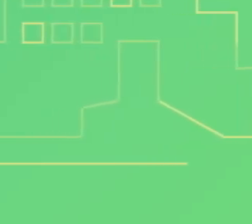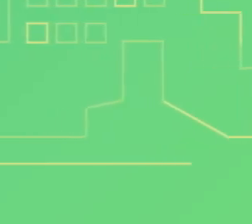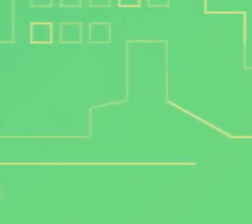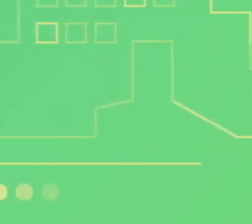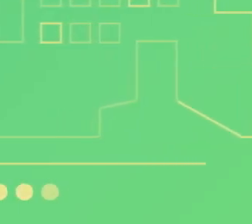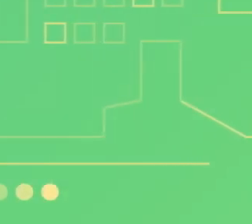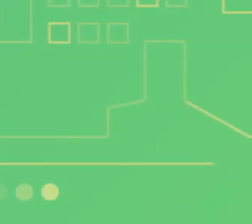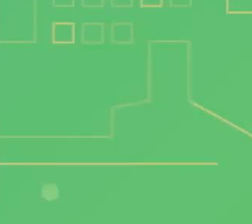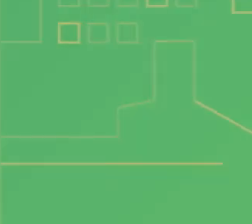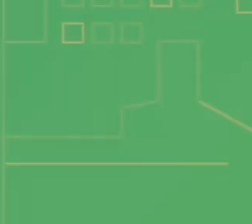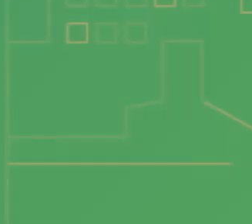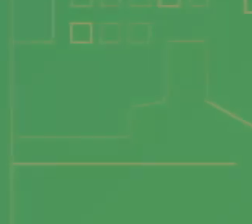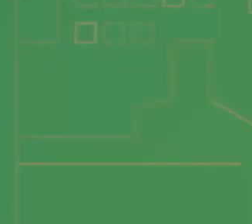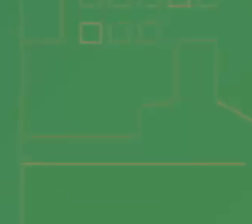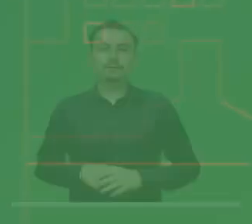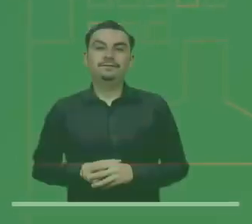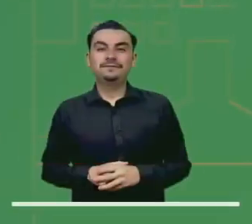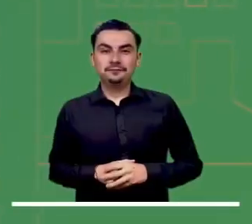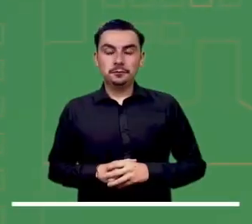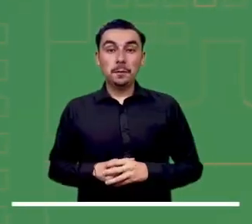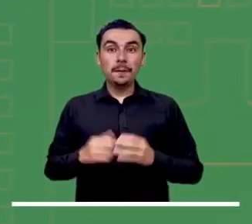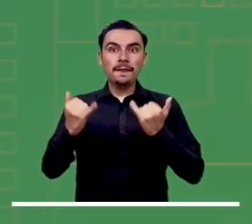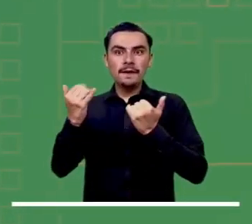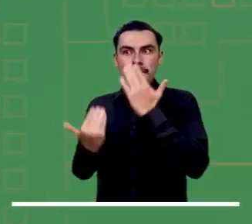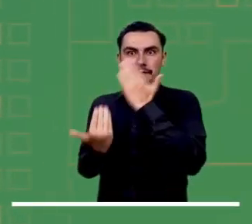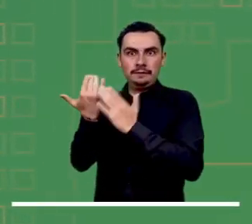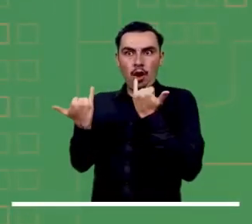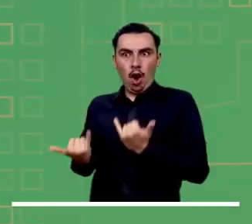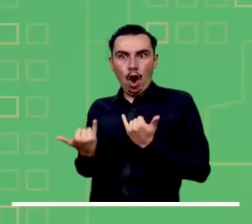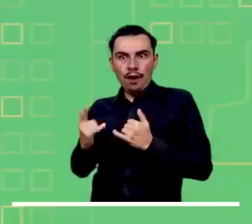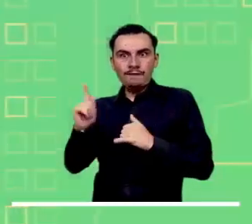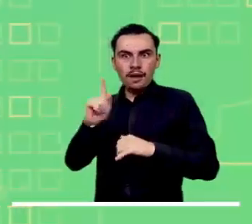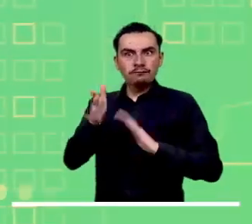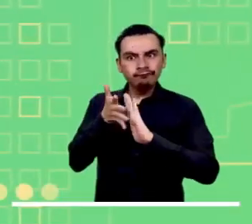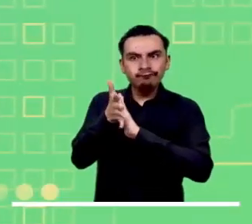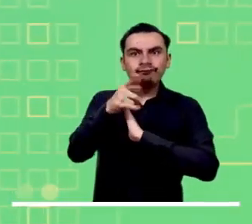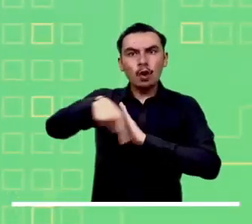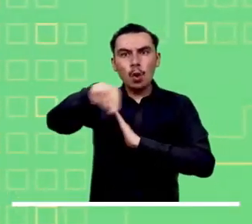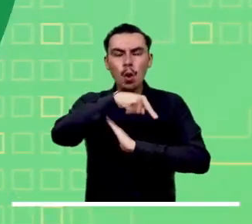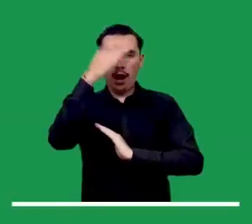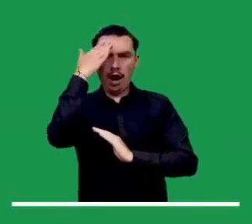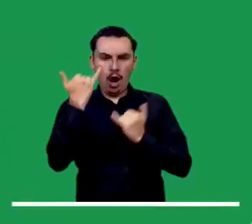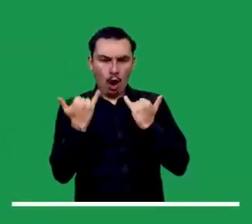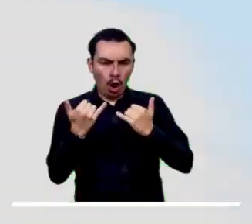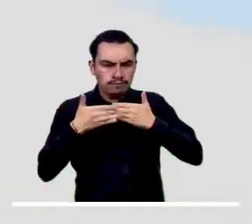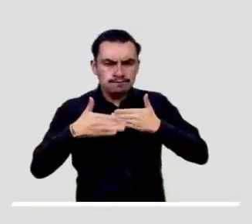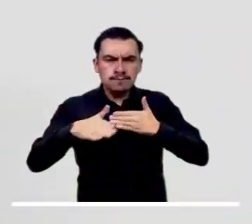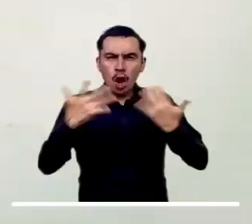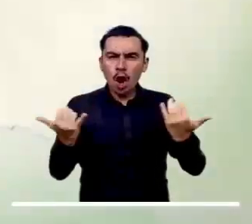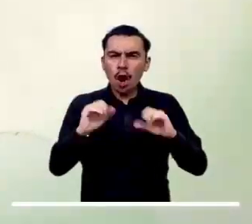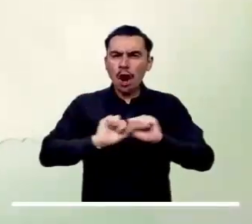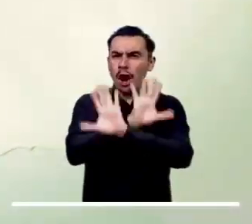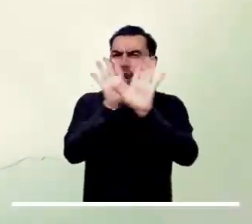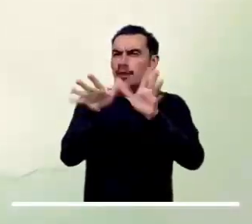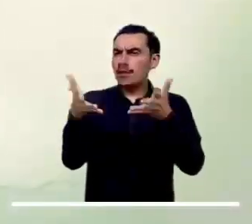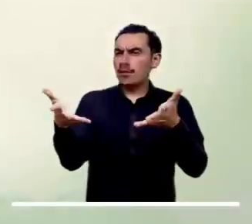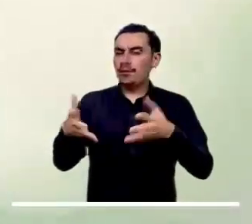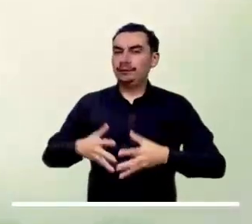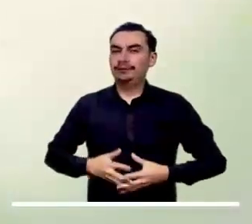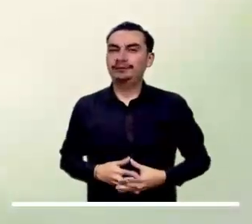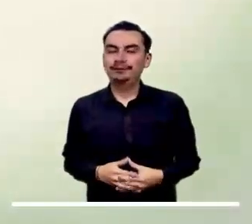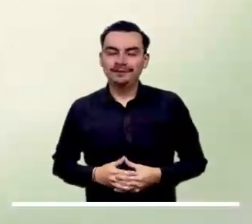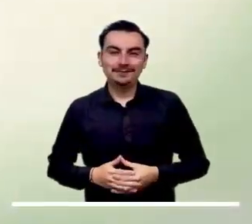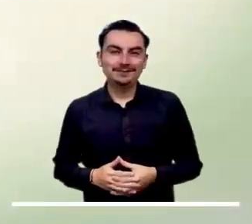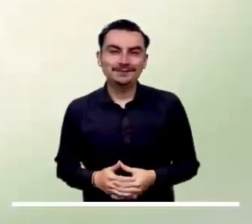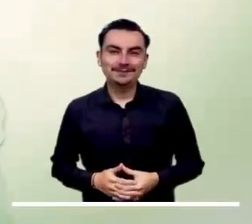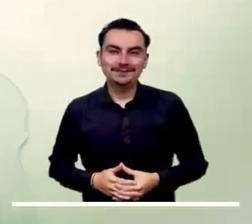A continuación, los invitamos a conocer la información meteorológica de la mañana. En el sur de Córdoba y Bolívar se concentraría la